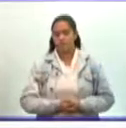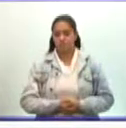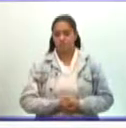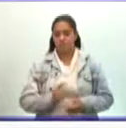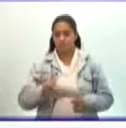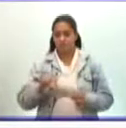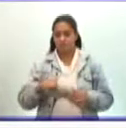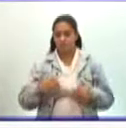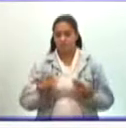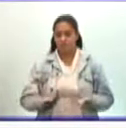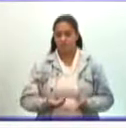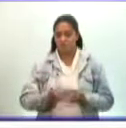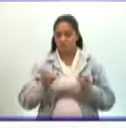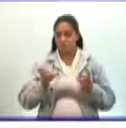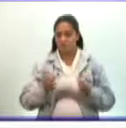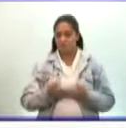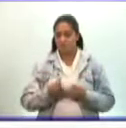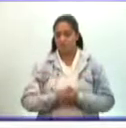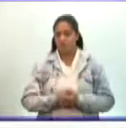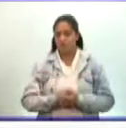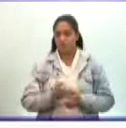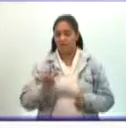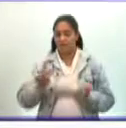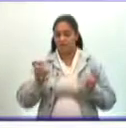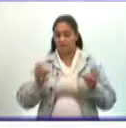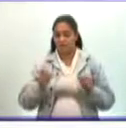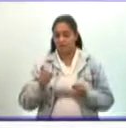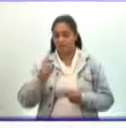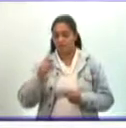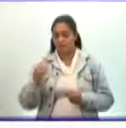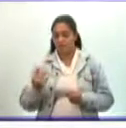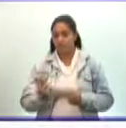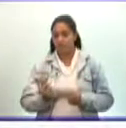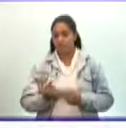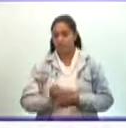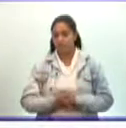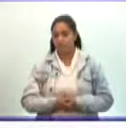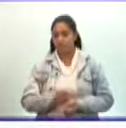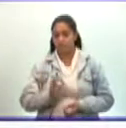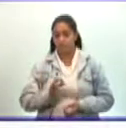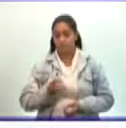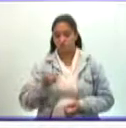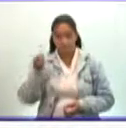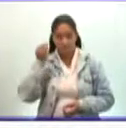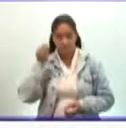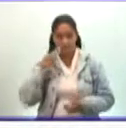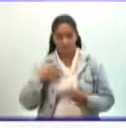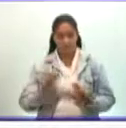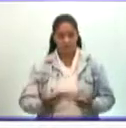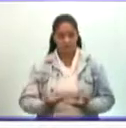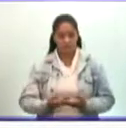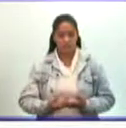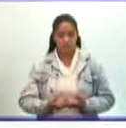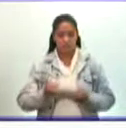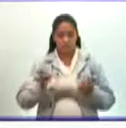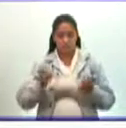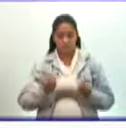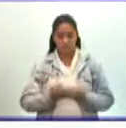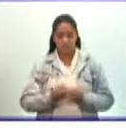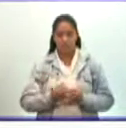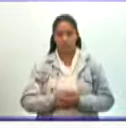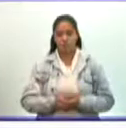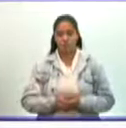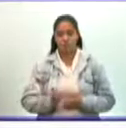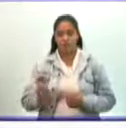a poder calcular el valor de X sub 1, siempre teniendo en cuenta que en el numerador la